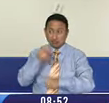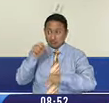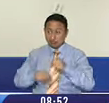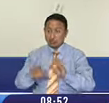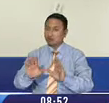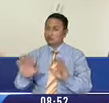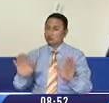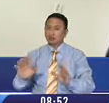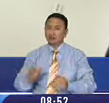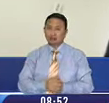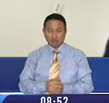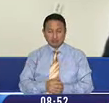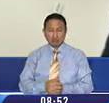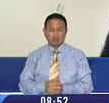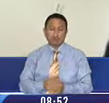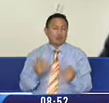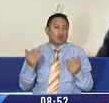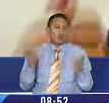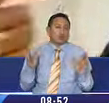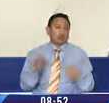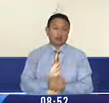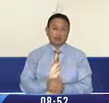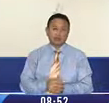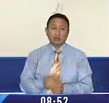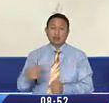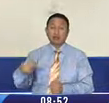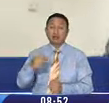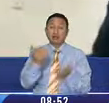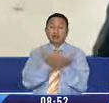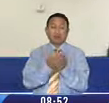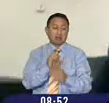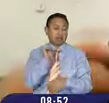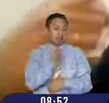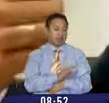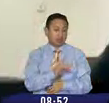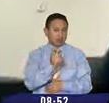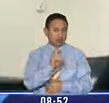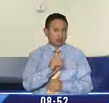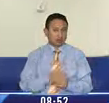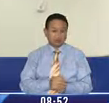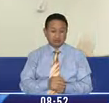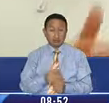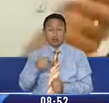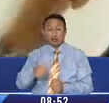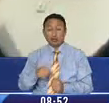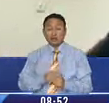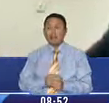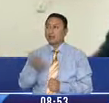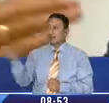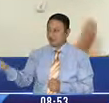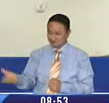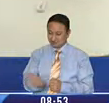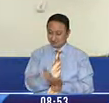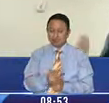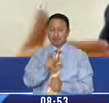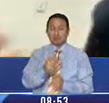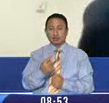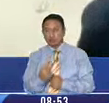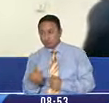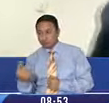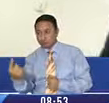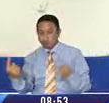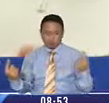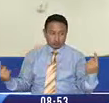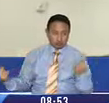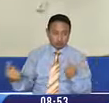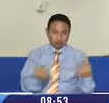pase cualquier situación que va desde no tirar papeles al piso, ceder el puesto, permitir que la gente salga primero antes